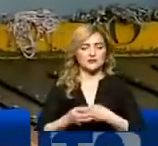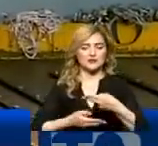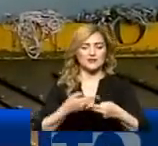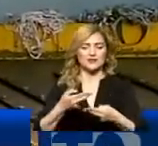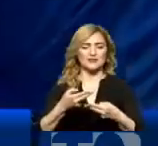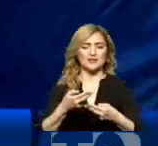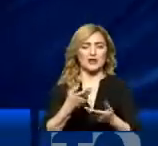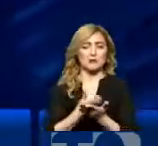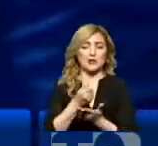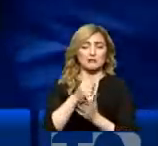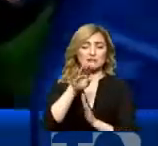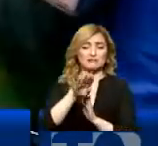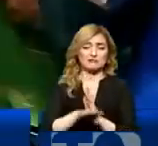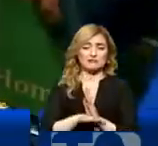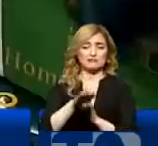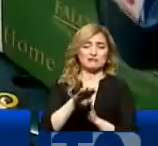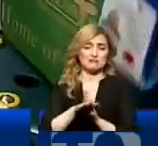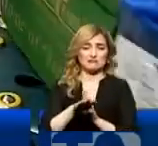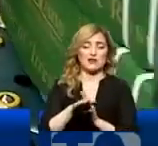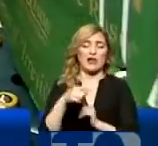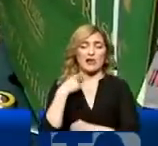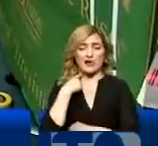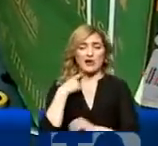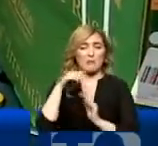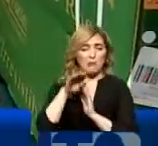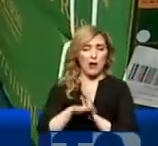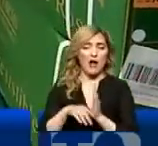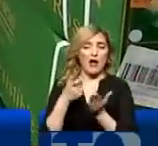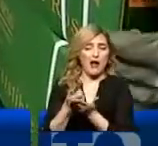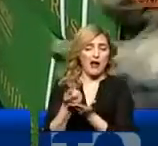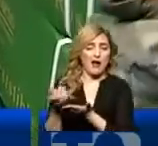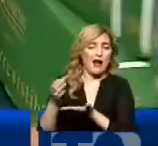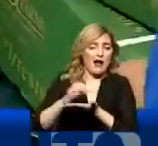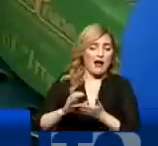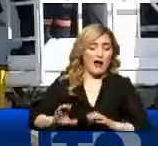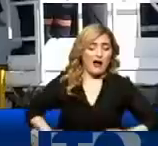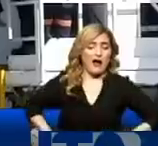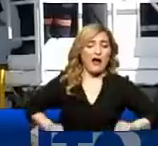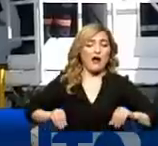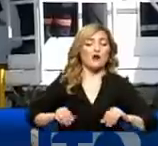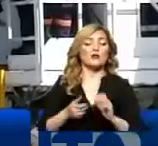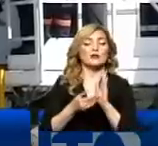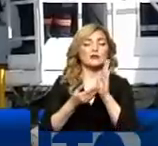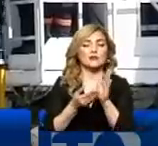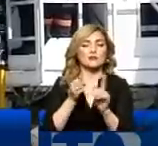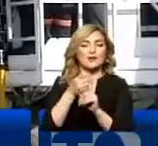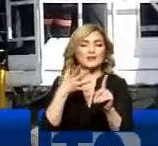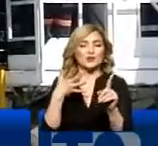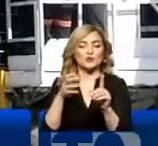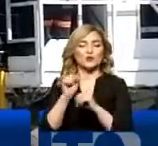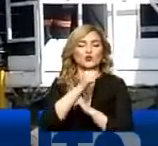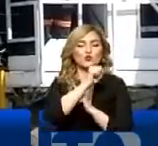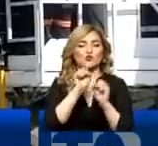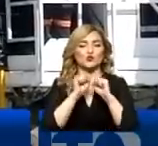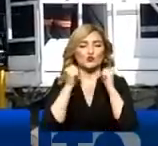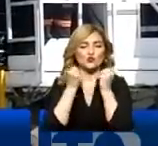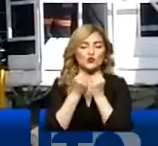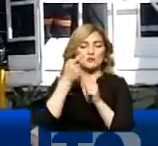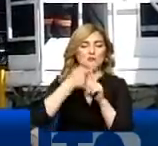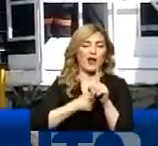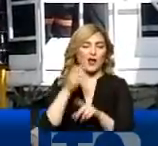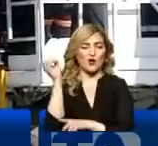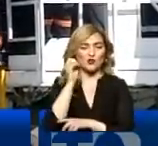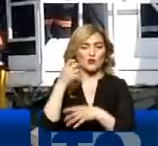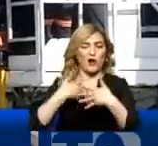ganancias disminuyeron debido a otros factores que incidieron en la producción florícola. Entre estos, impactó la situación social que vivió el país en